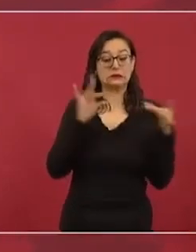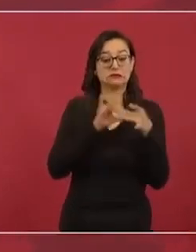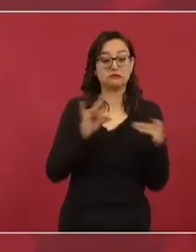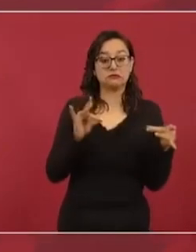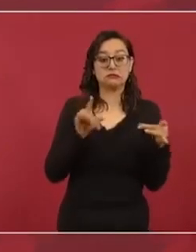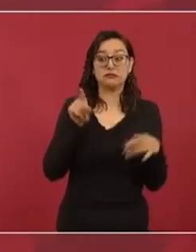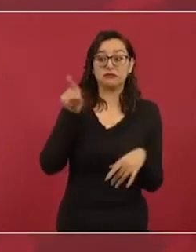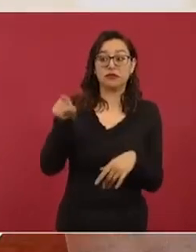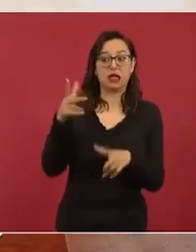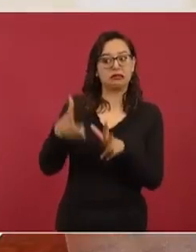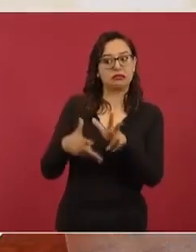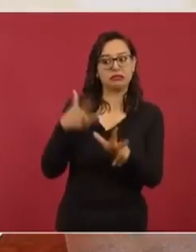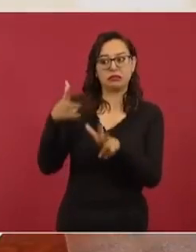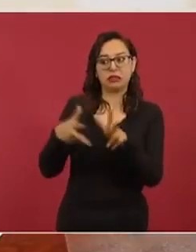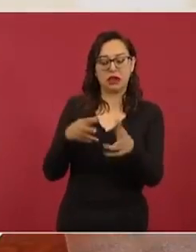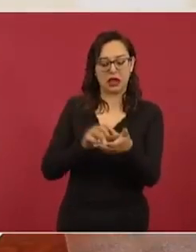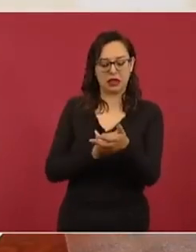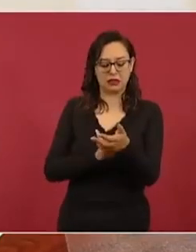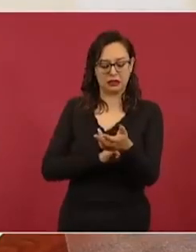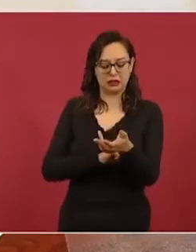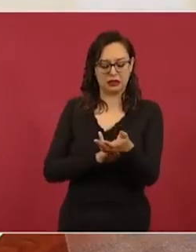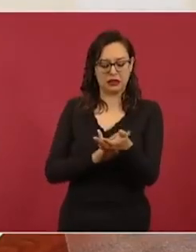de que se está destruyendo la selva